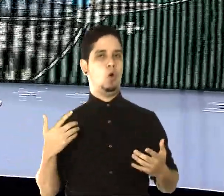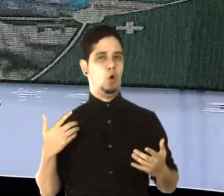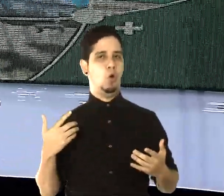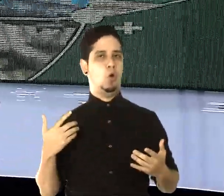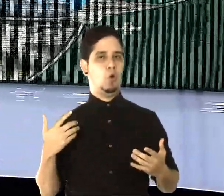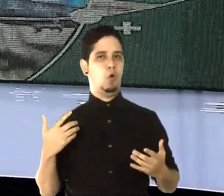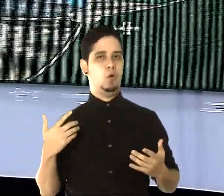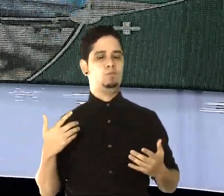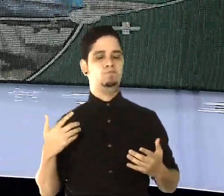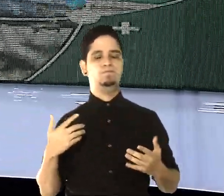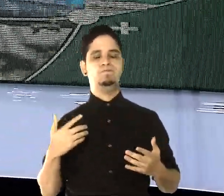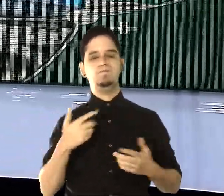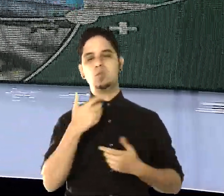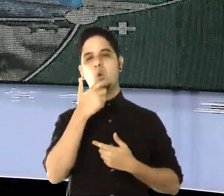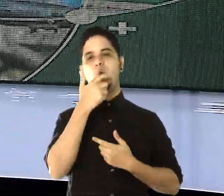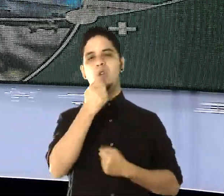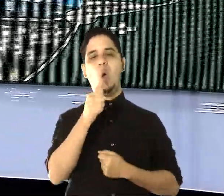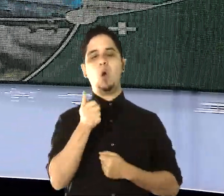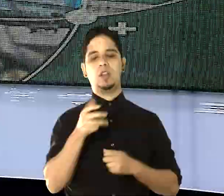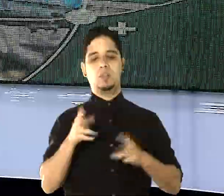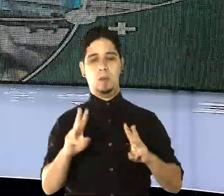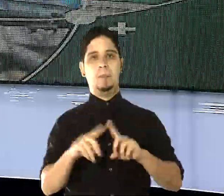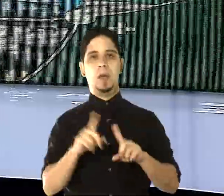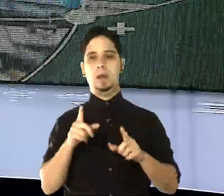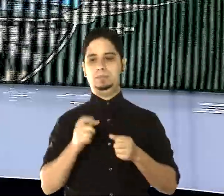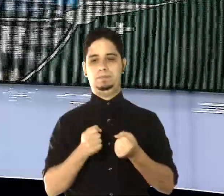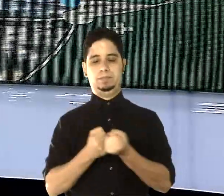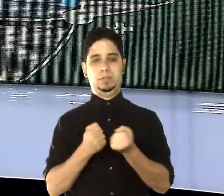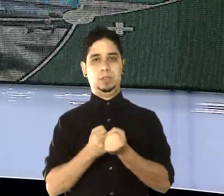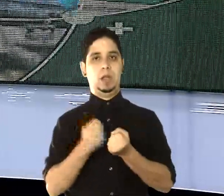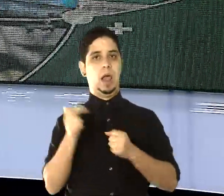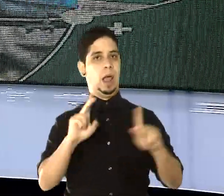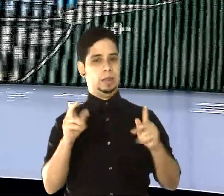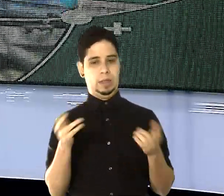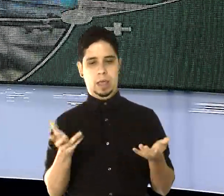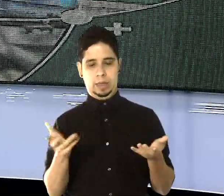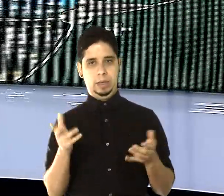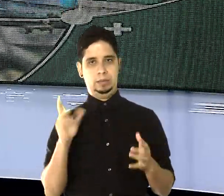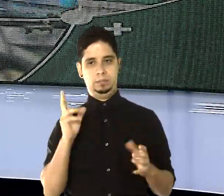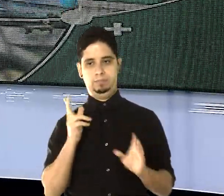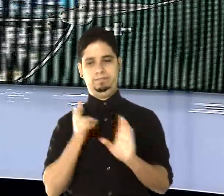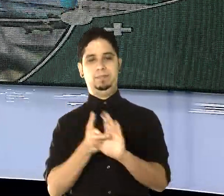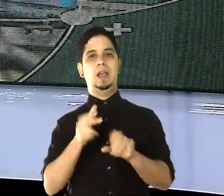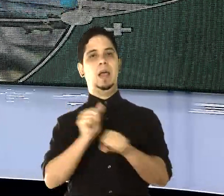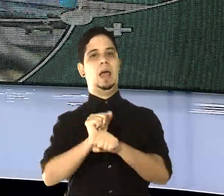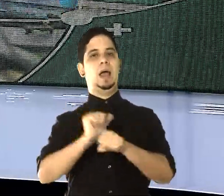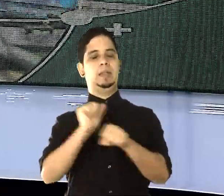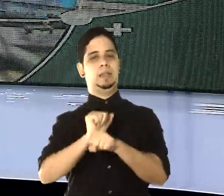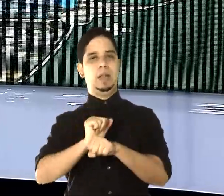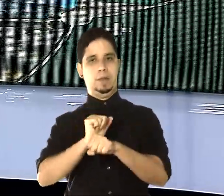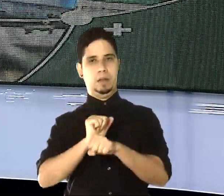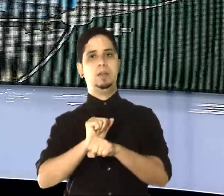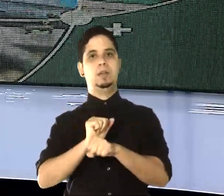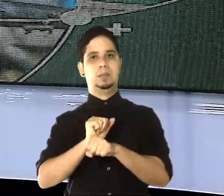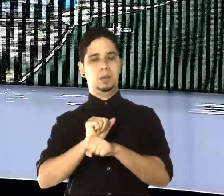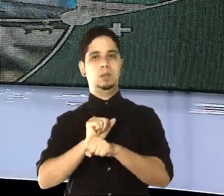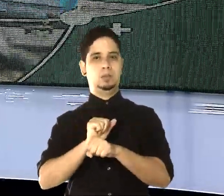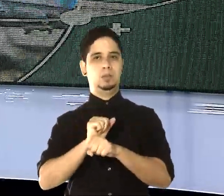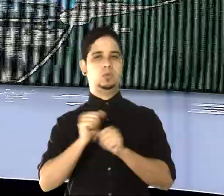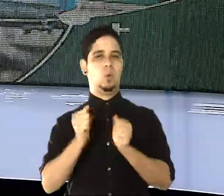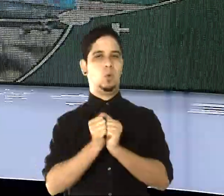otras medidas para poder incentivar a que la gente se una a la fuerza trabajadora en el sector de la